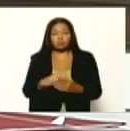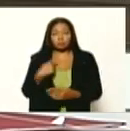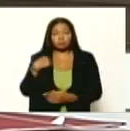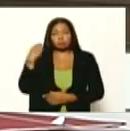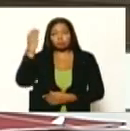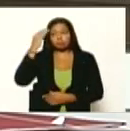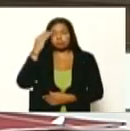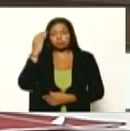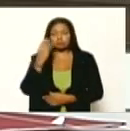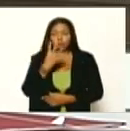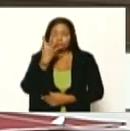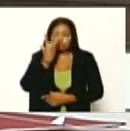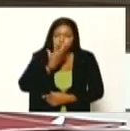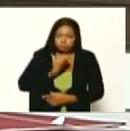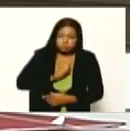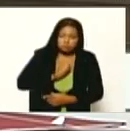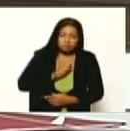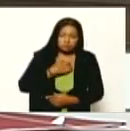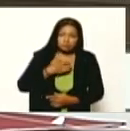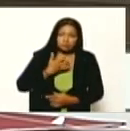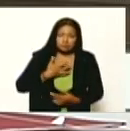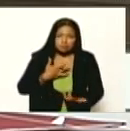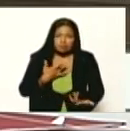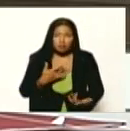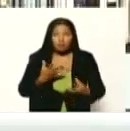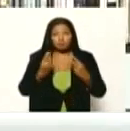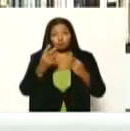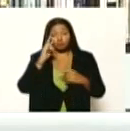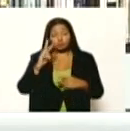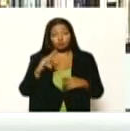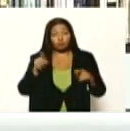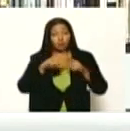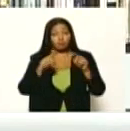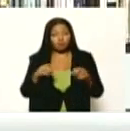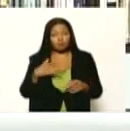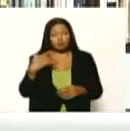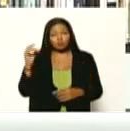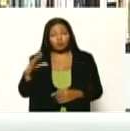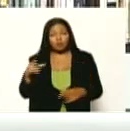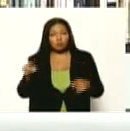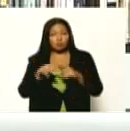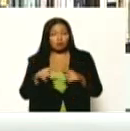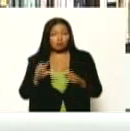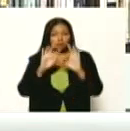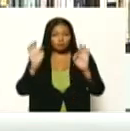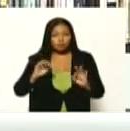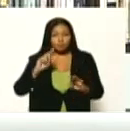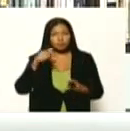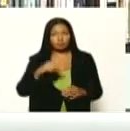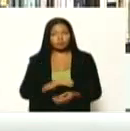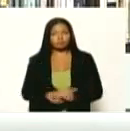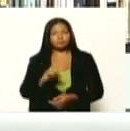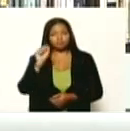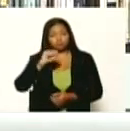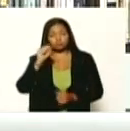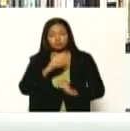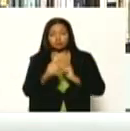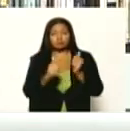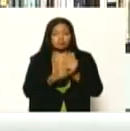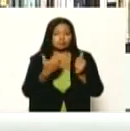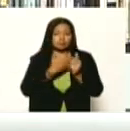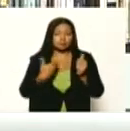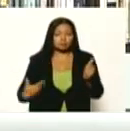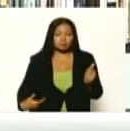conciencia, la depresión por cargos de conciencia. Hemos visto muchos casos así dolorosos, muy traumáticos, ¿verdad, vicepresidenta? Muy